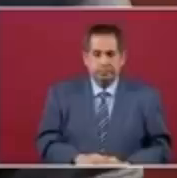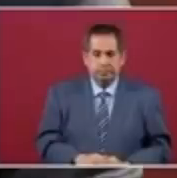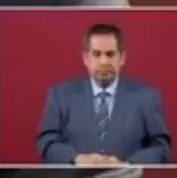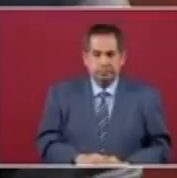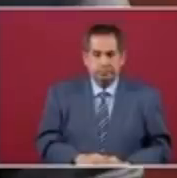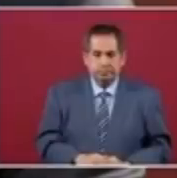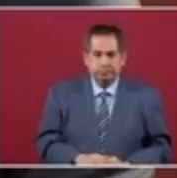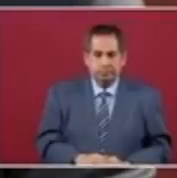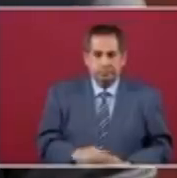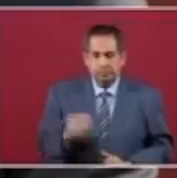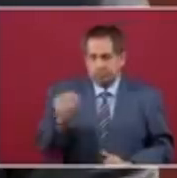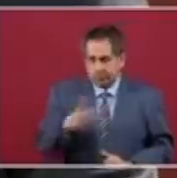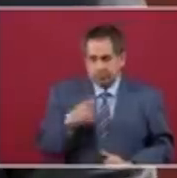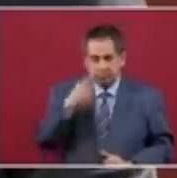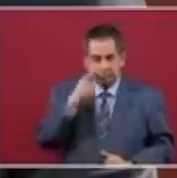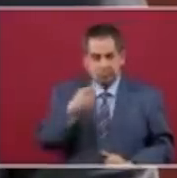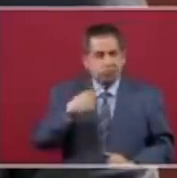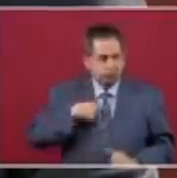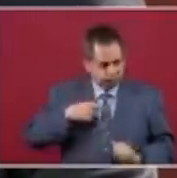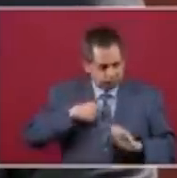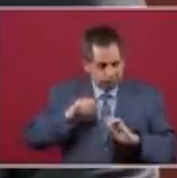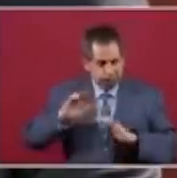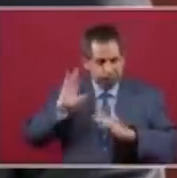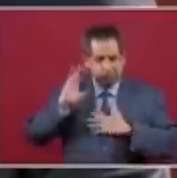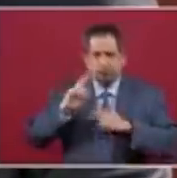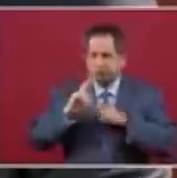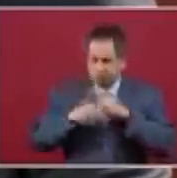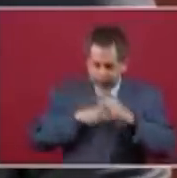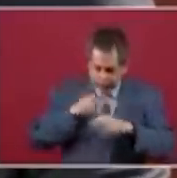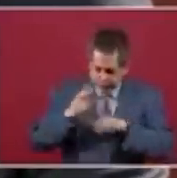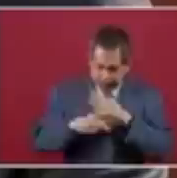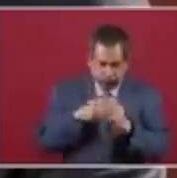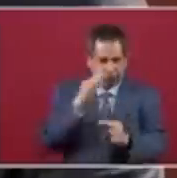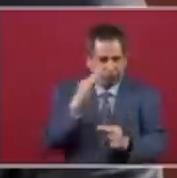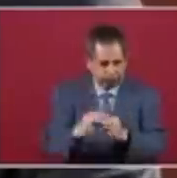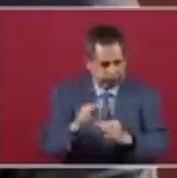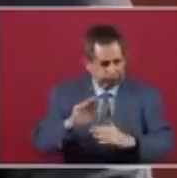De todas maneras, yo tengo un compromiso que voy a cumplir